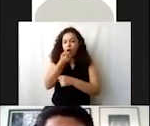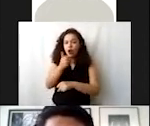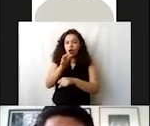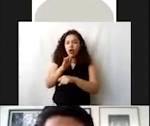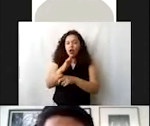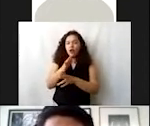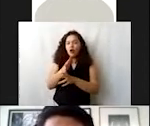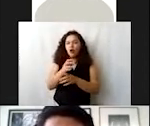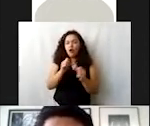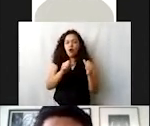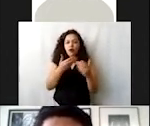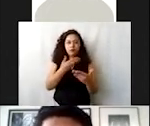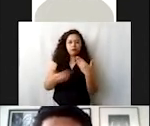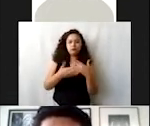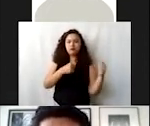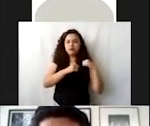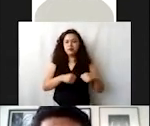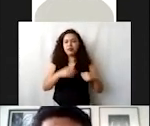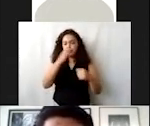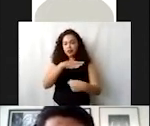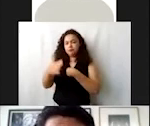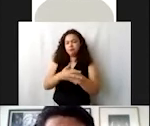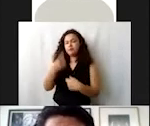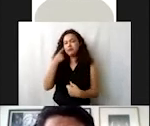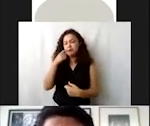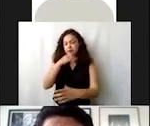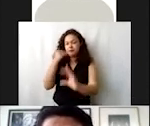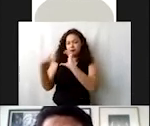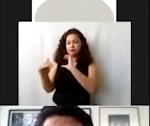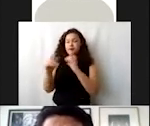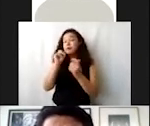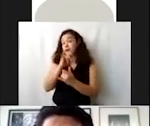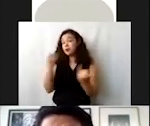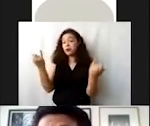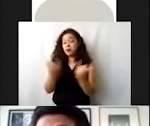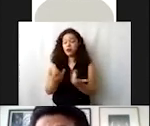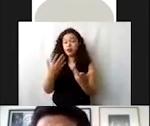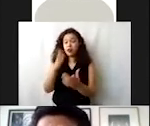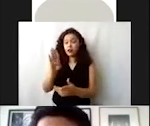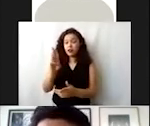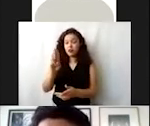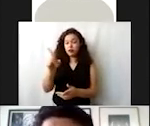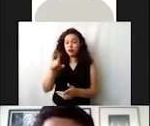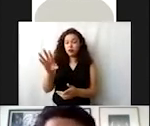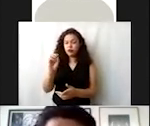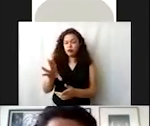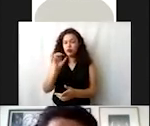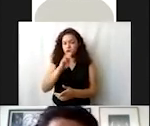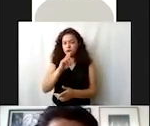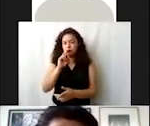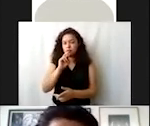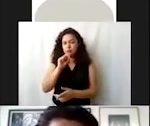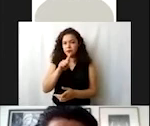la autoridad, ¿sí? También a través del buzón tributario pues, podemos presentar pues, toda esta